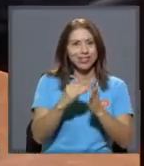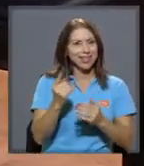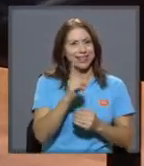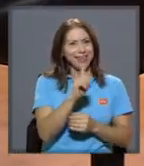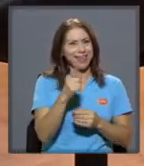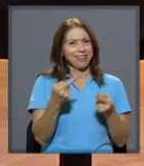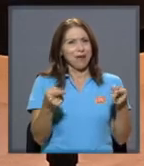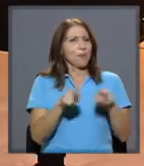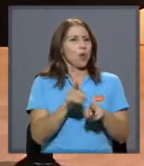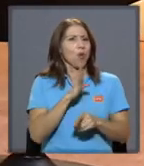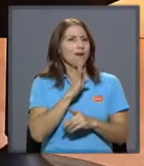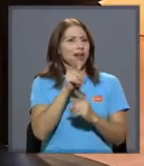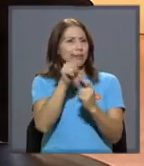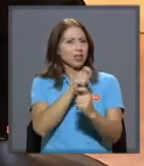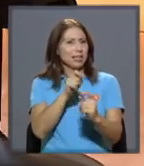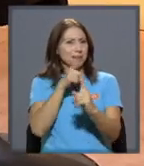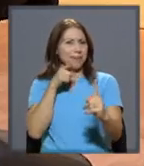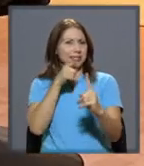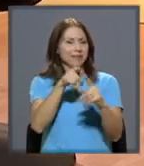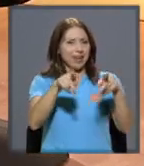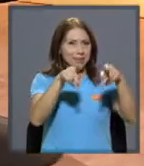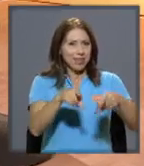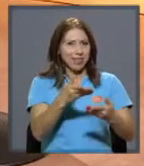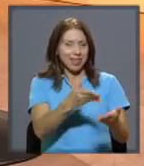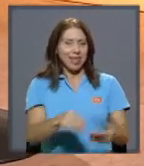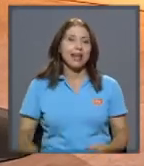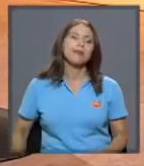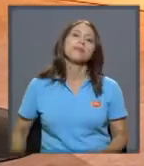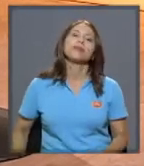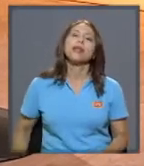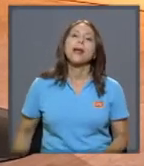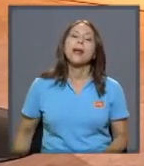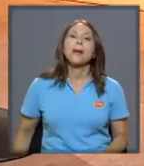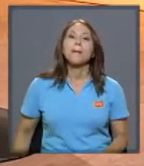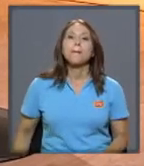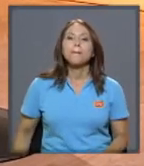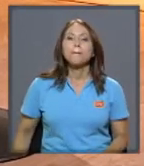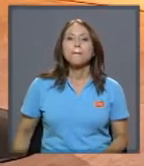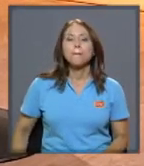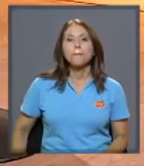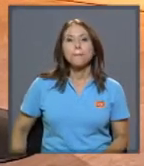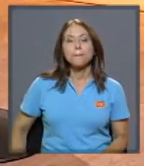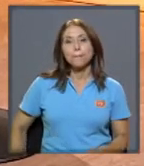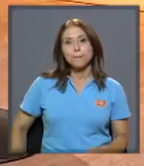en específico de él, pero también en el tema de la demografía que